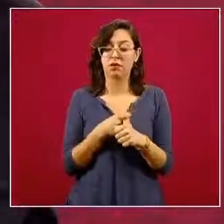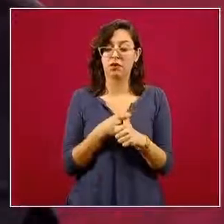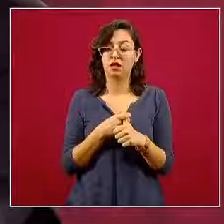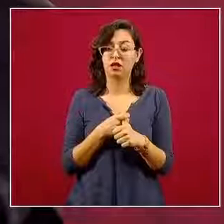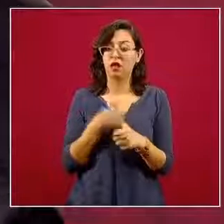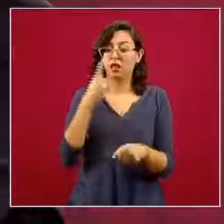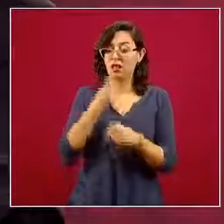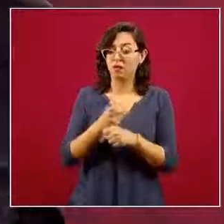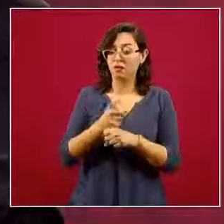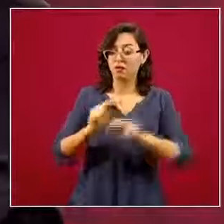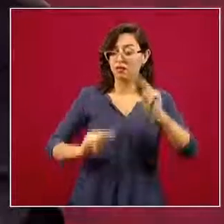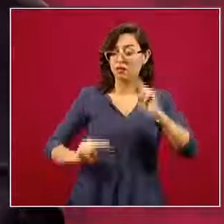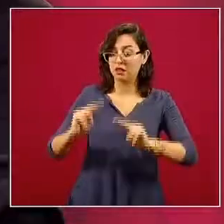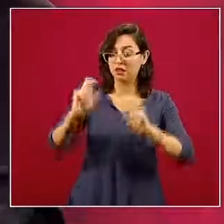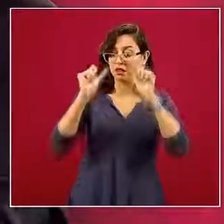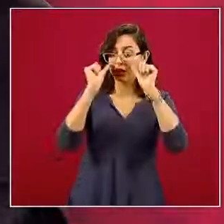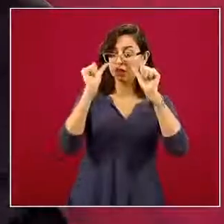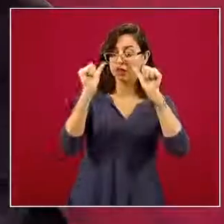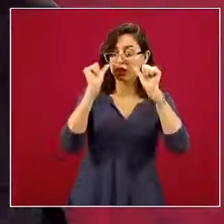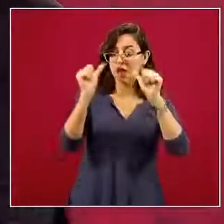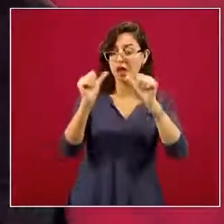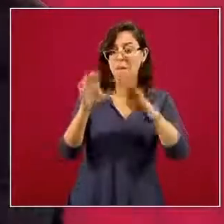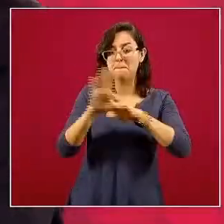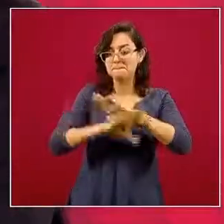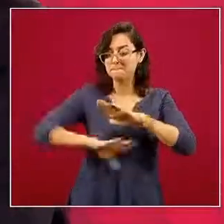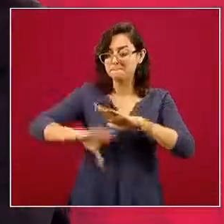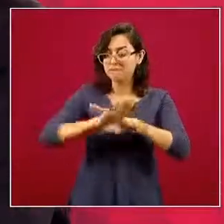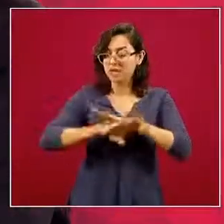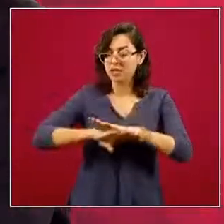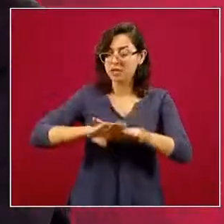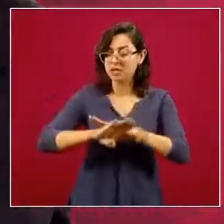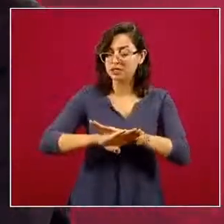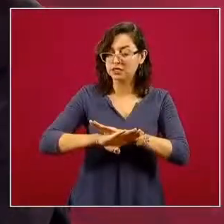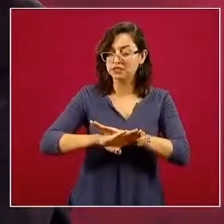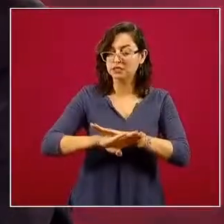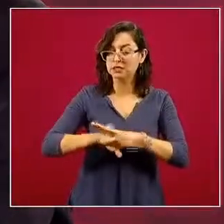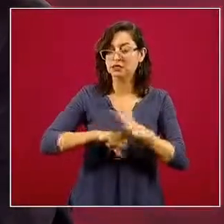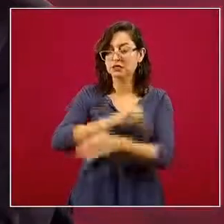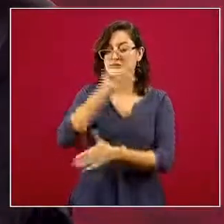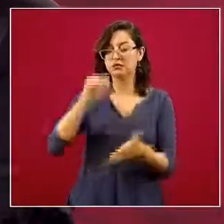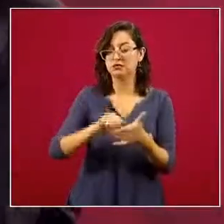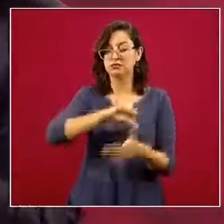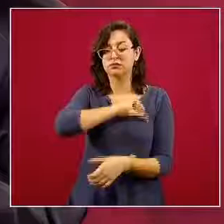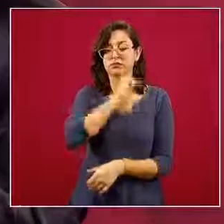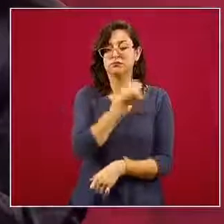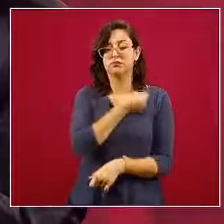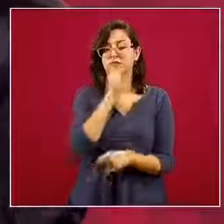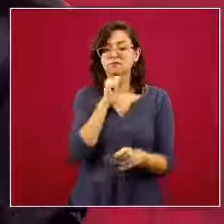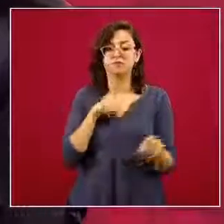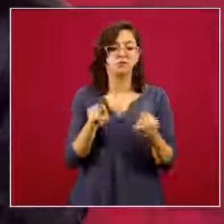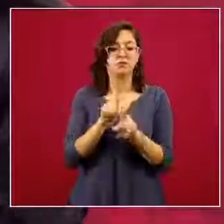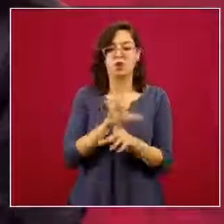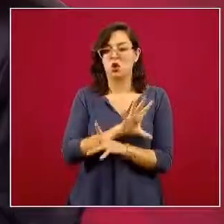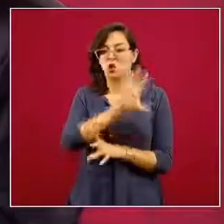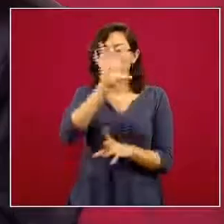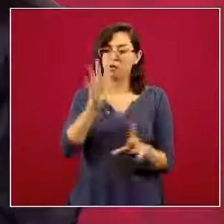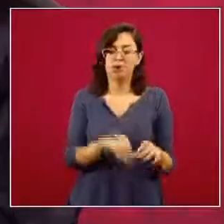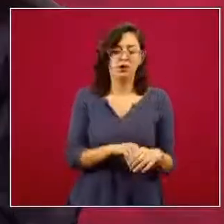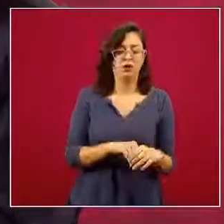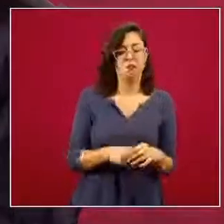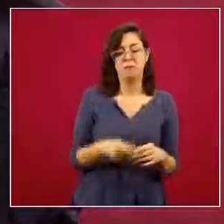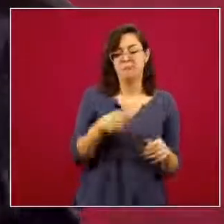primer nivel de atención o la medicina básica de los centros de salud, sino todo el espectro, hasta la